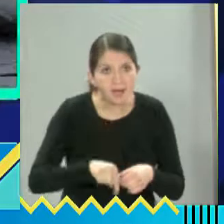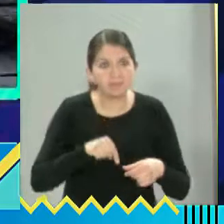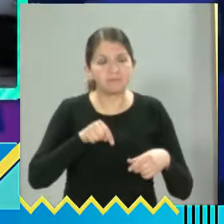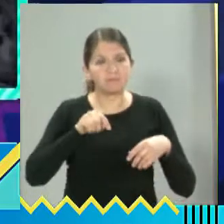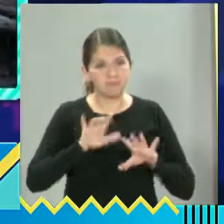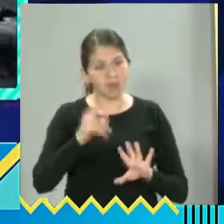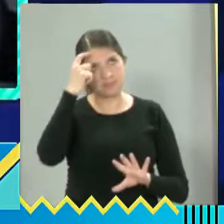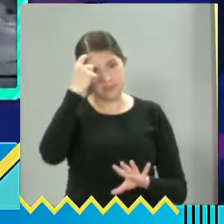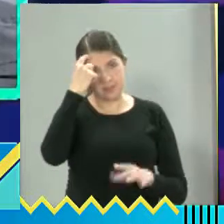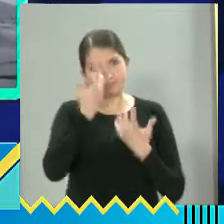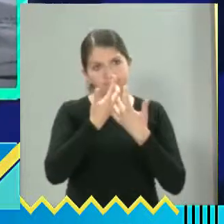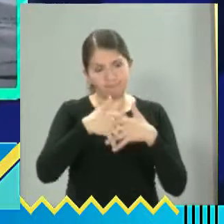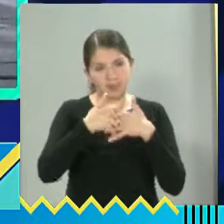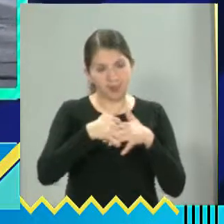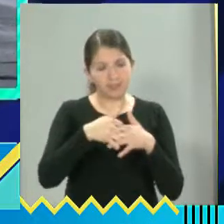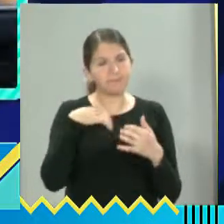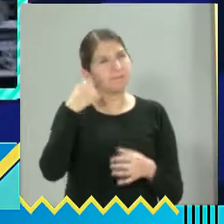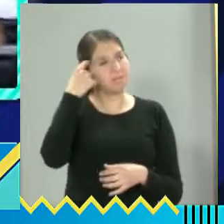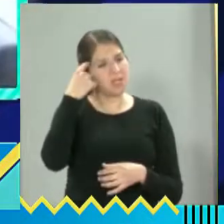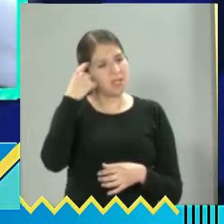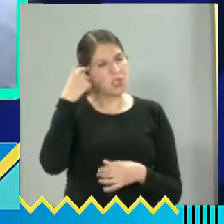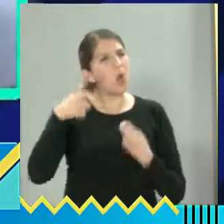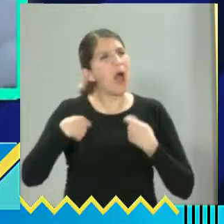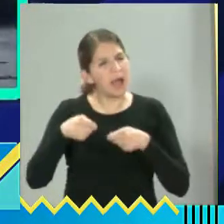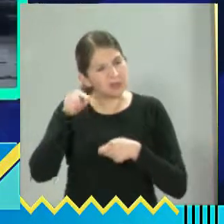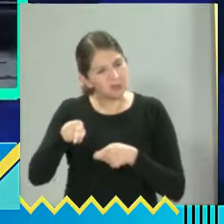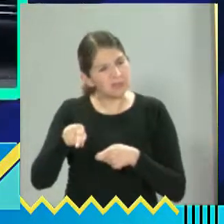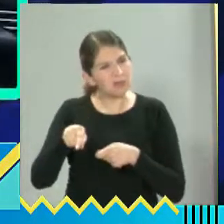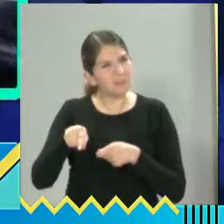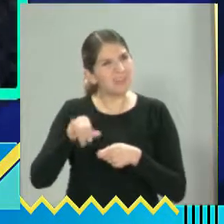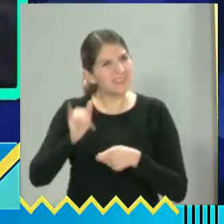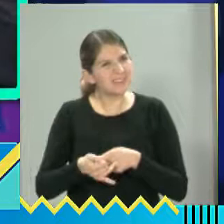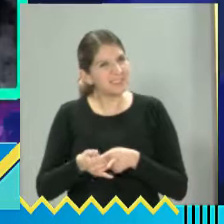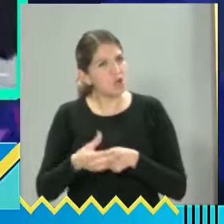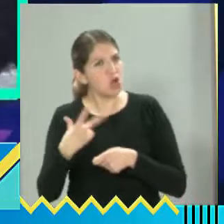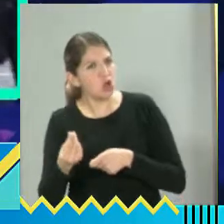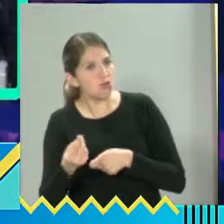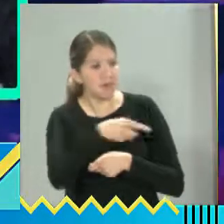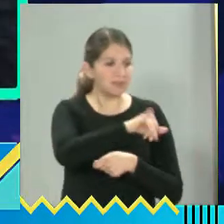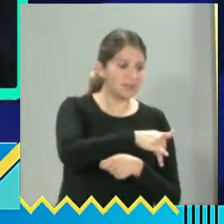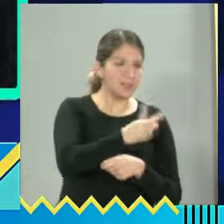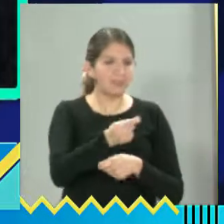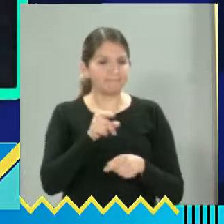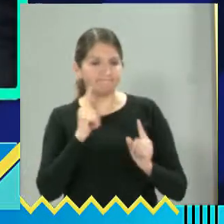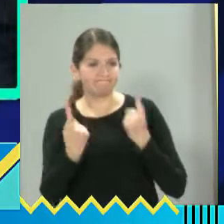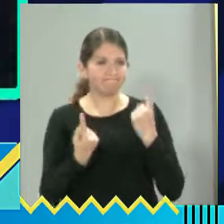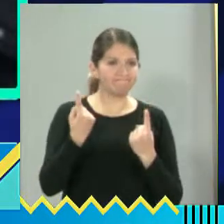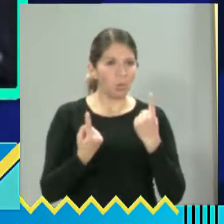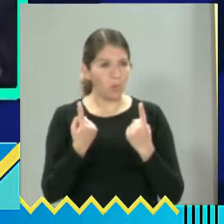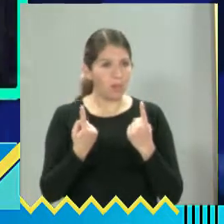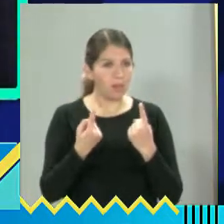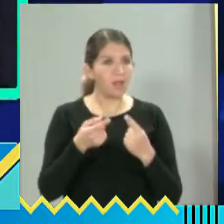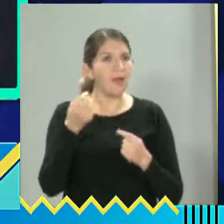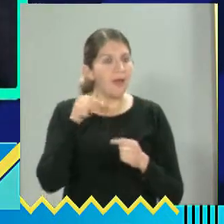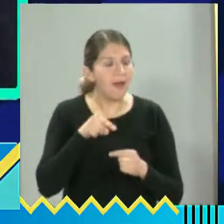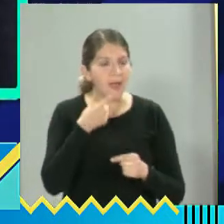más conscientes, ¿no? Y a decir, bueno, ¿este gasto es realmente necesario? Entonces empiezo a ser más delicada, a tener